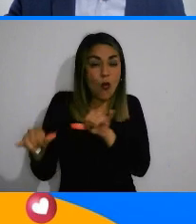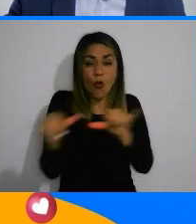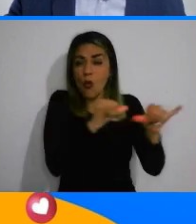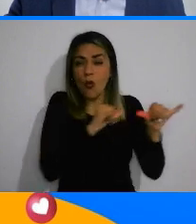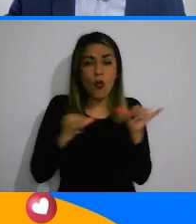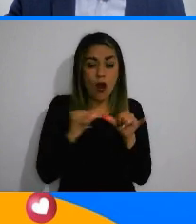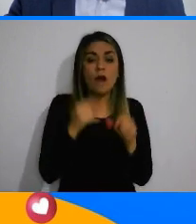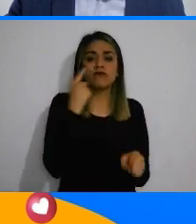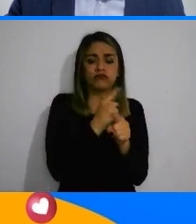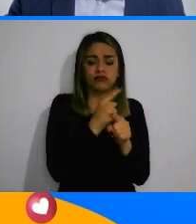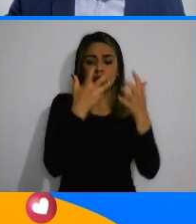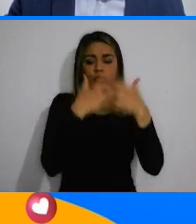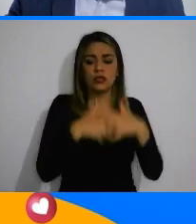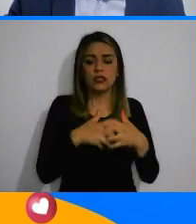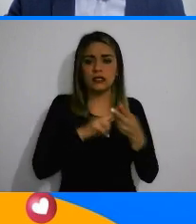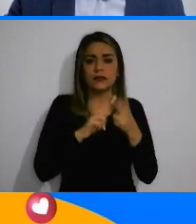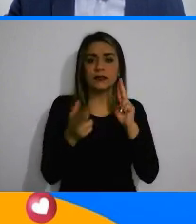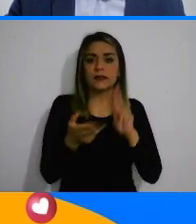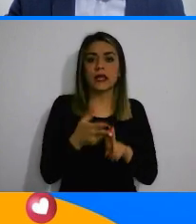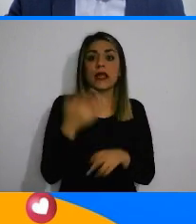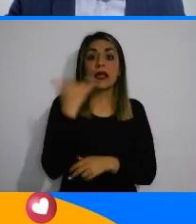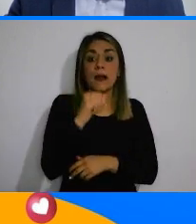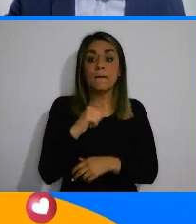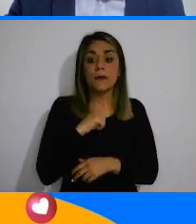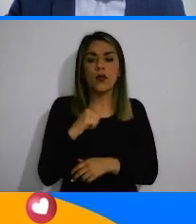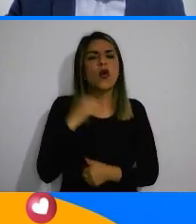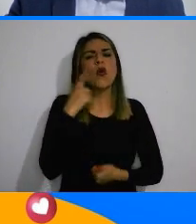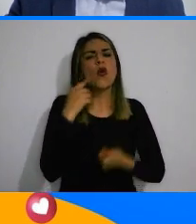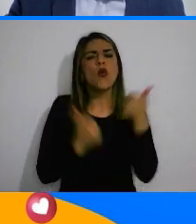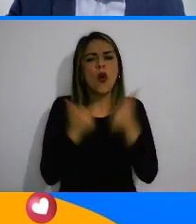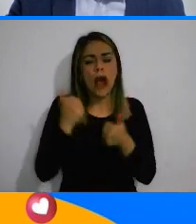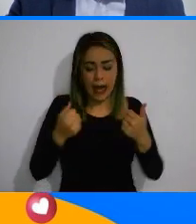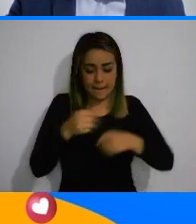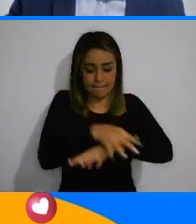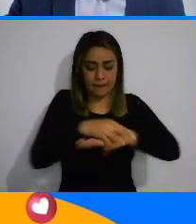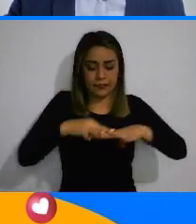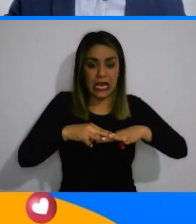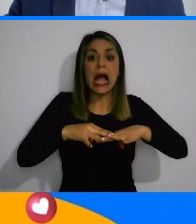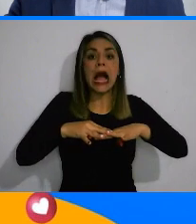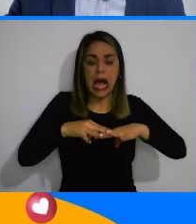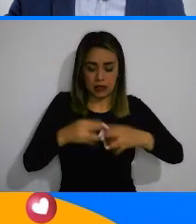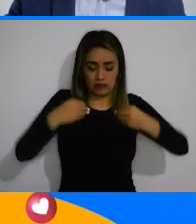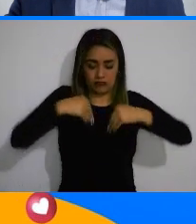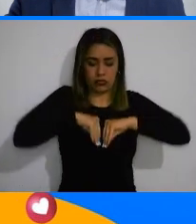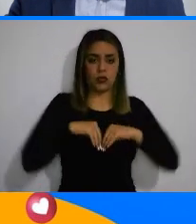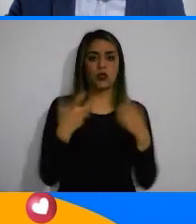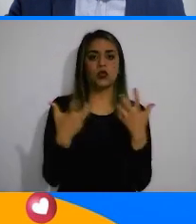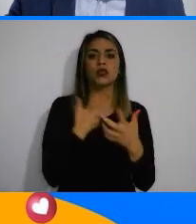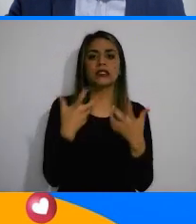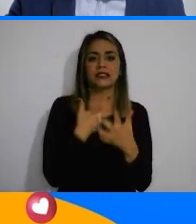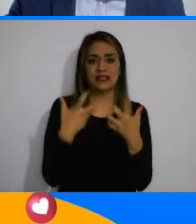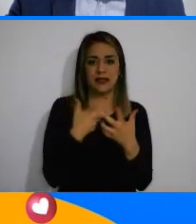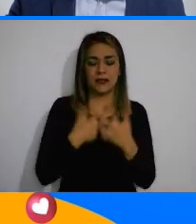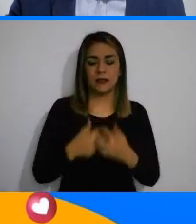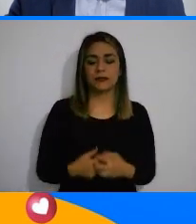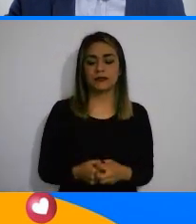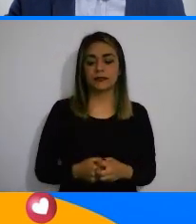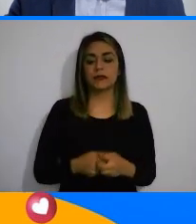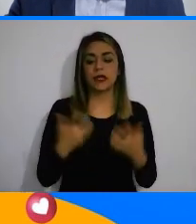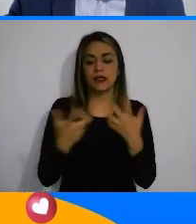que cumplen una función específica, entonces forman un sistema. Entonces aquí, por ejemplo, hablamos del sistema